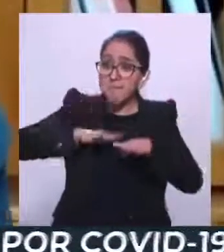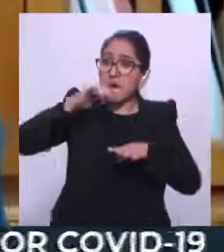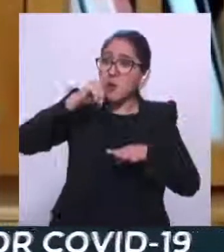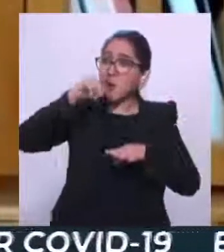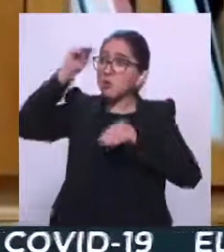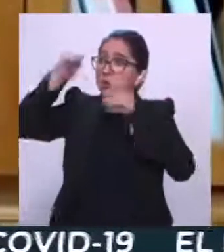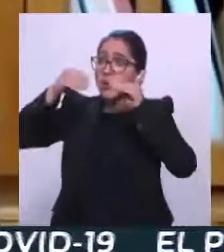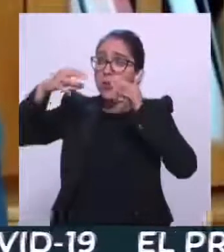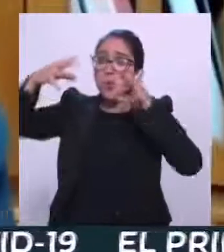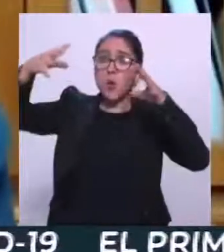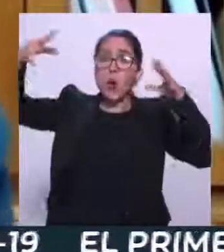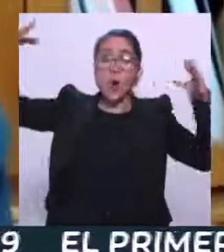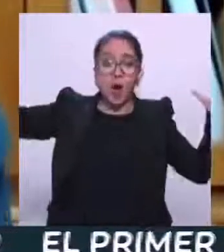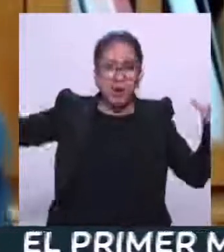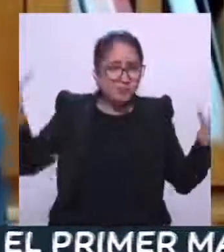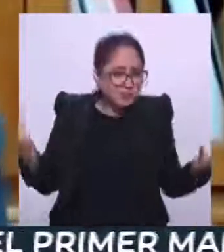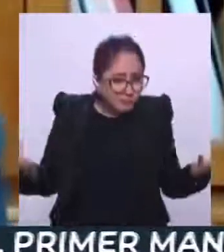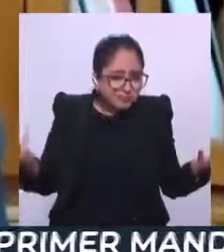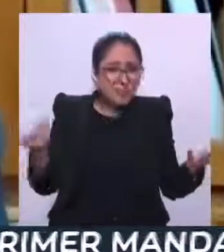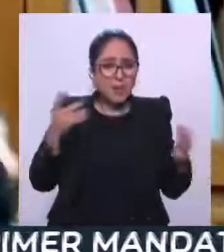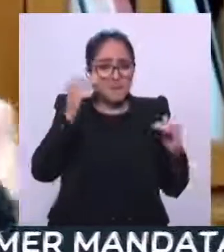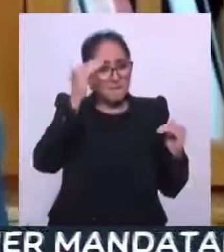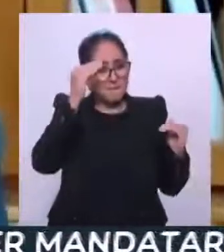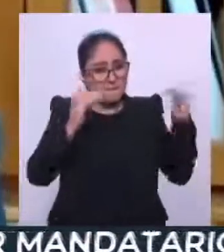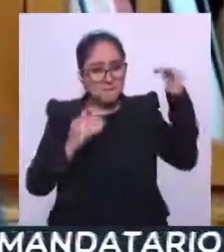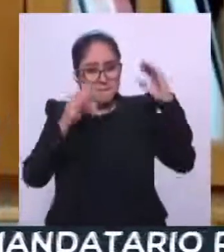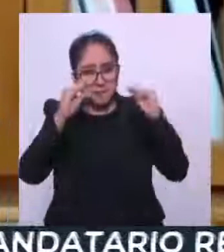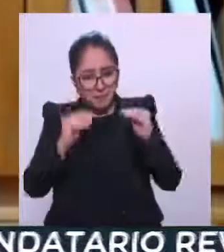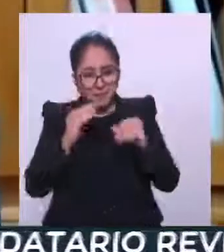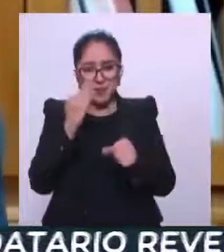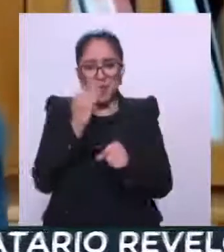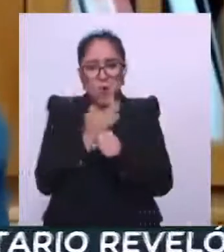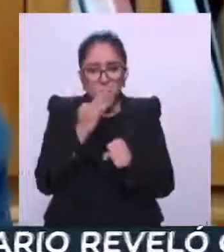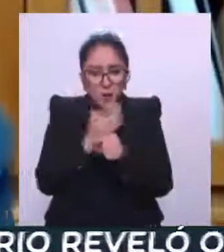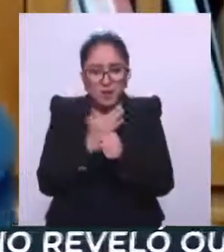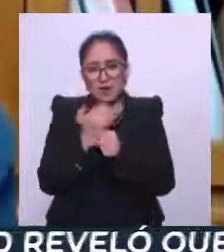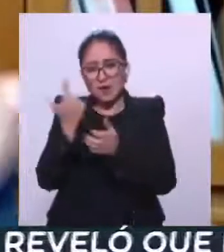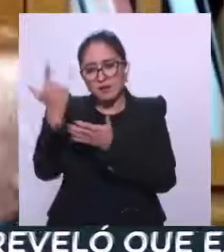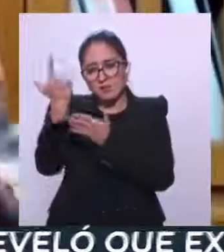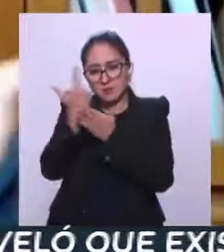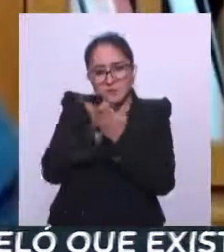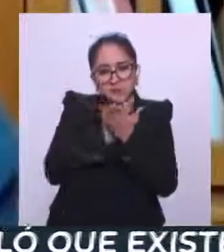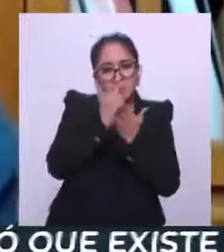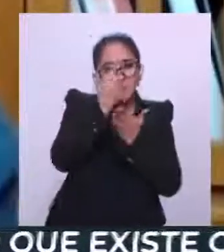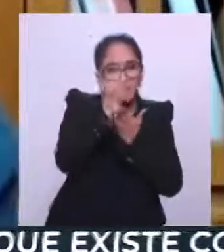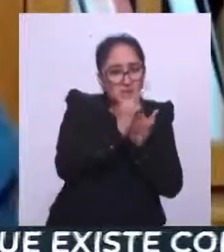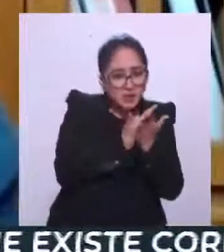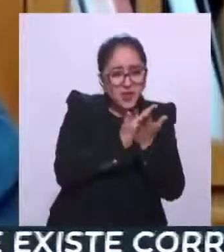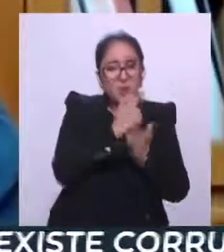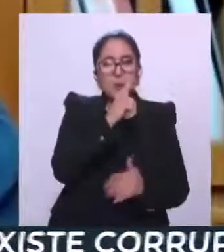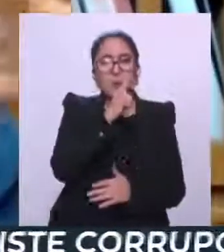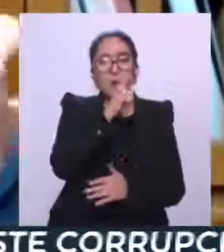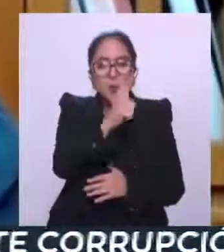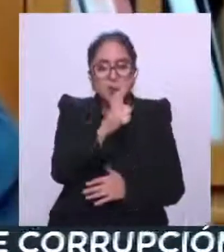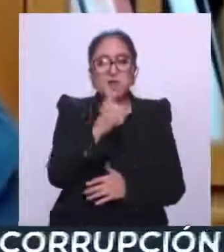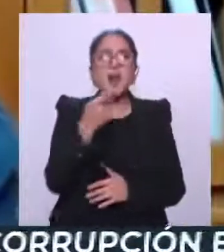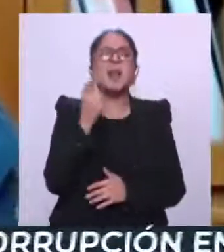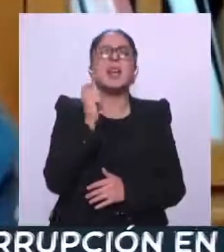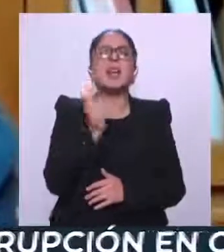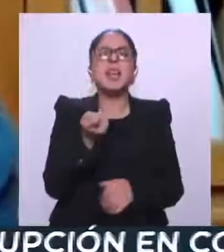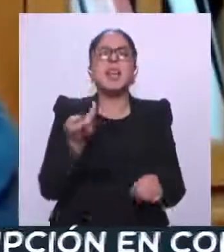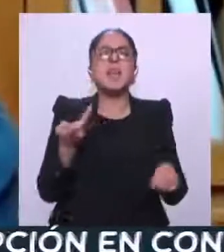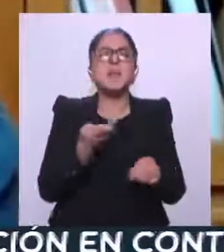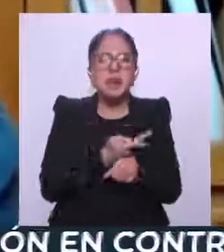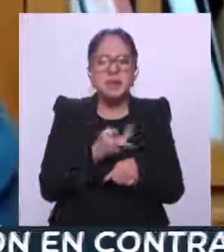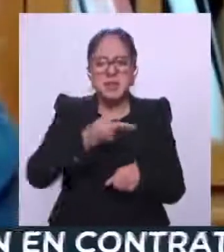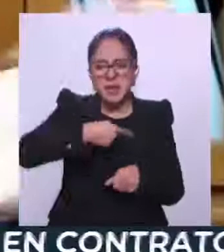con 44 minutos nos muestra una robustez del sistema, pero lo que es preocupante es justamente